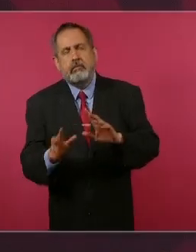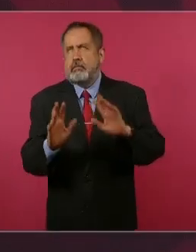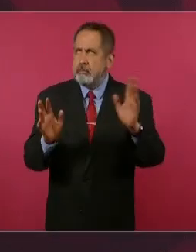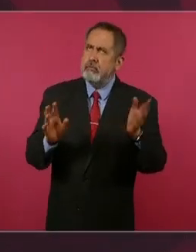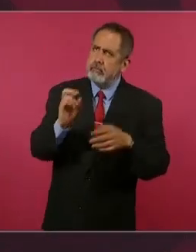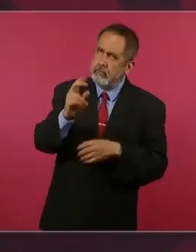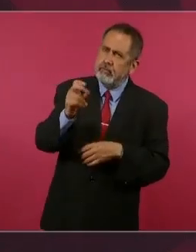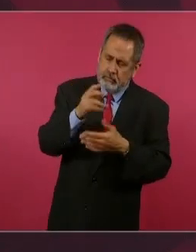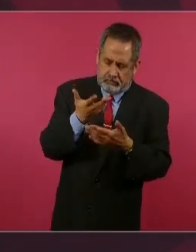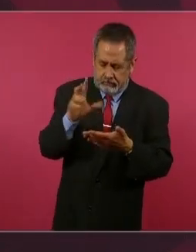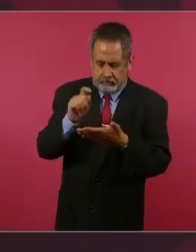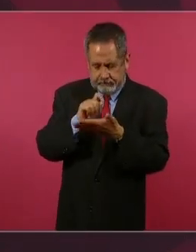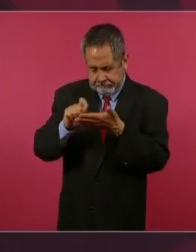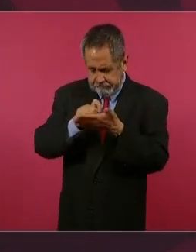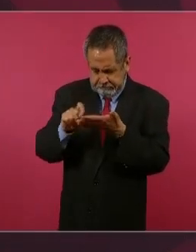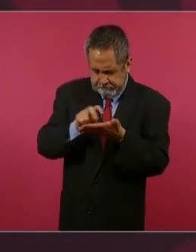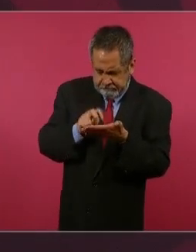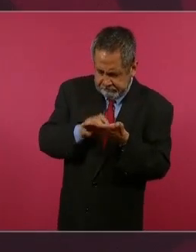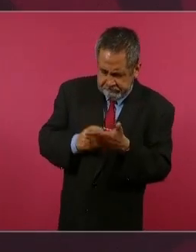No,